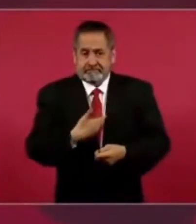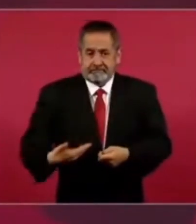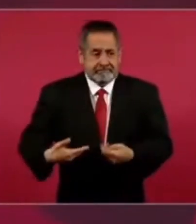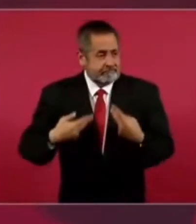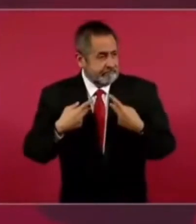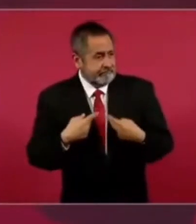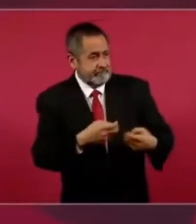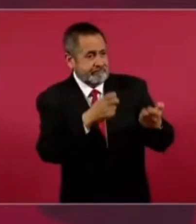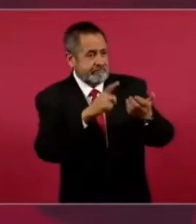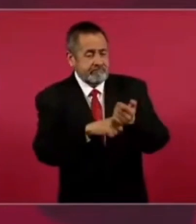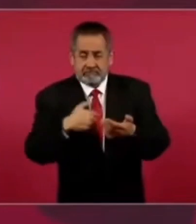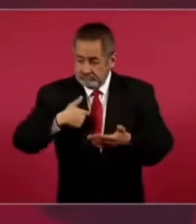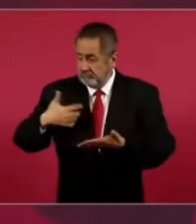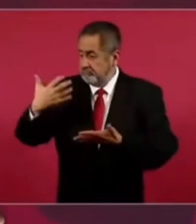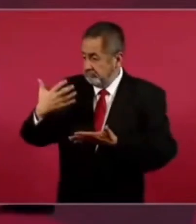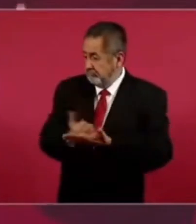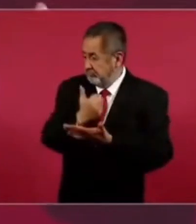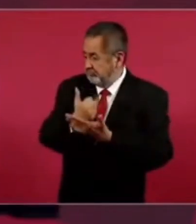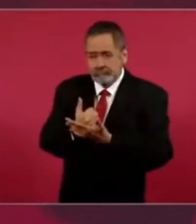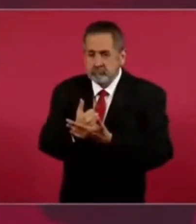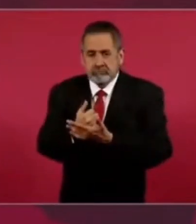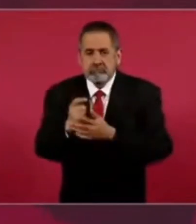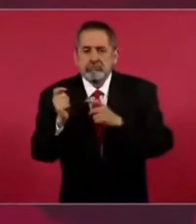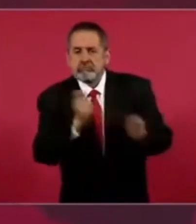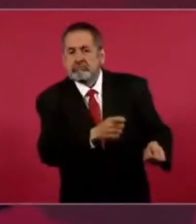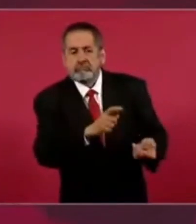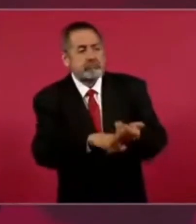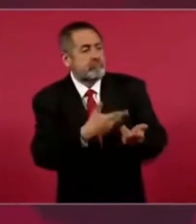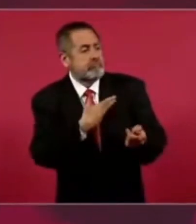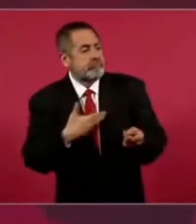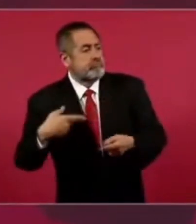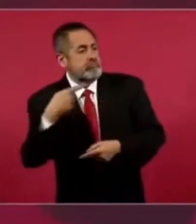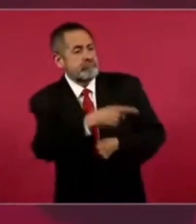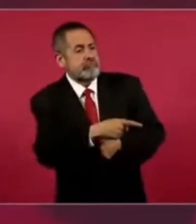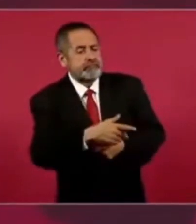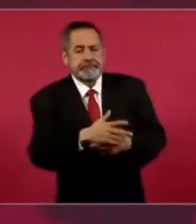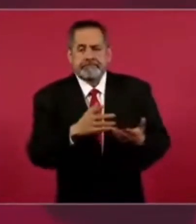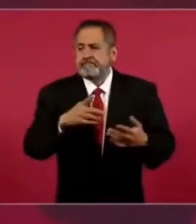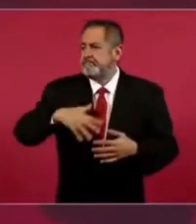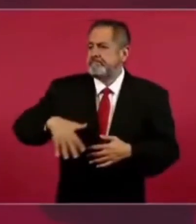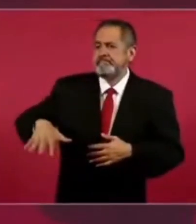presidencia. La gente estaba entusiasmada,